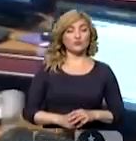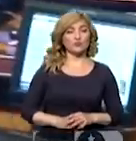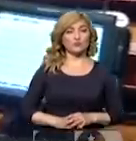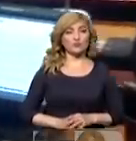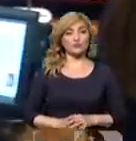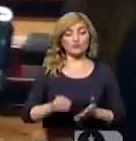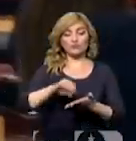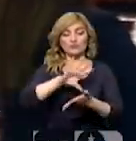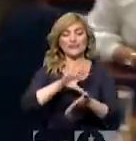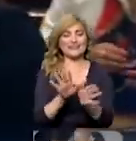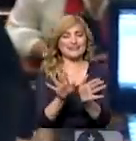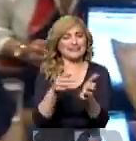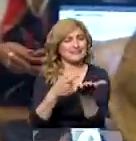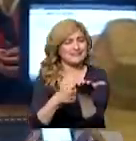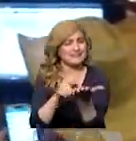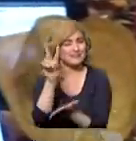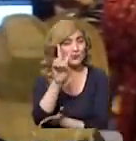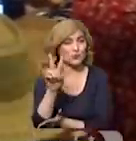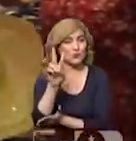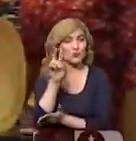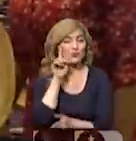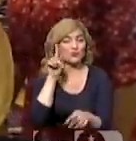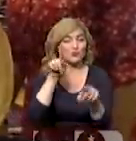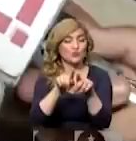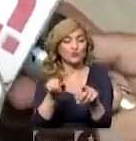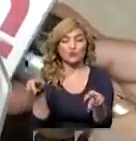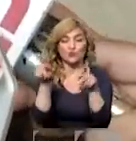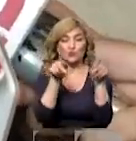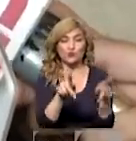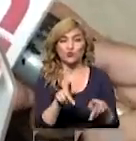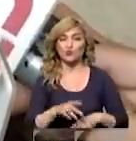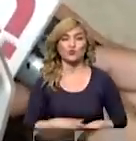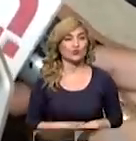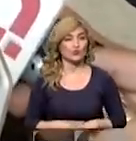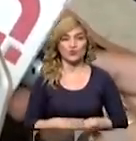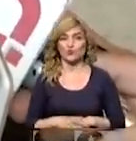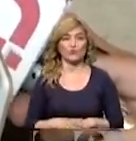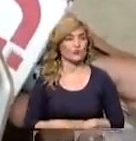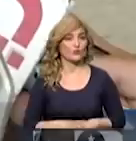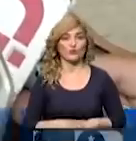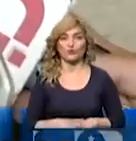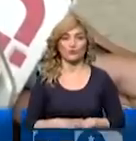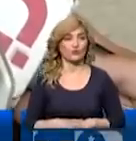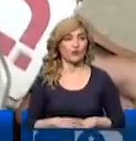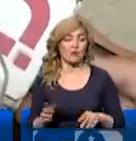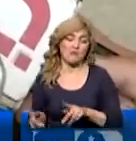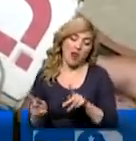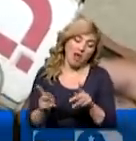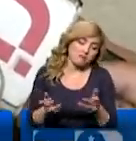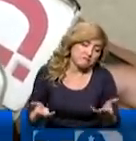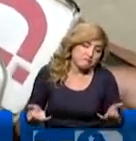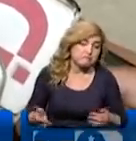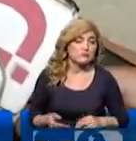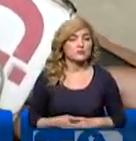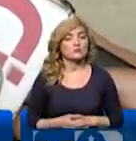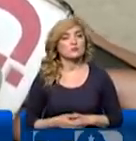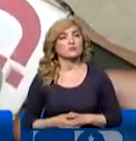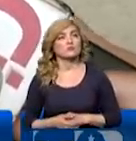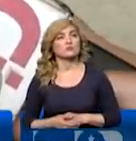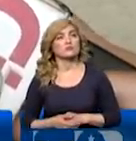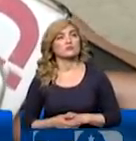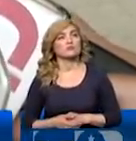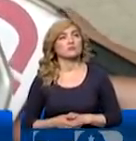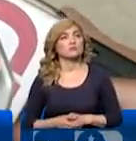en el Pleno de la Asamblea el viernes como estaba previsto. Eso es lo que nos hemos planificado, de manera tal que podríamos tener